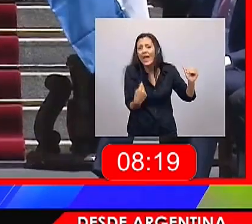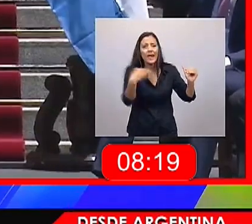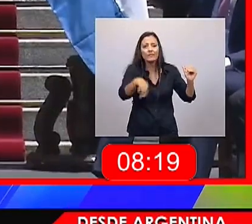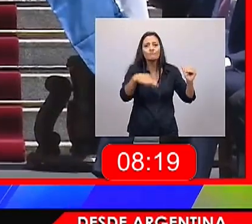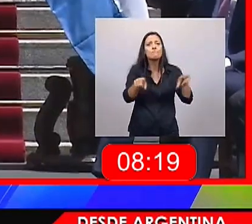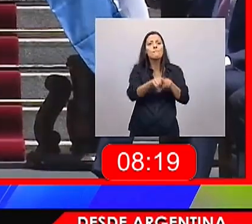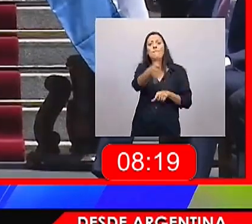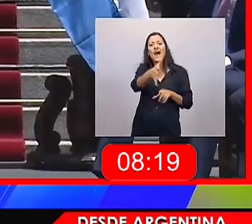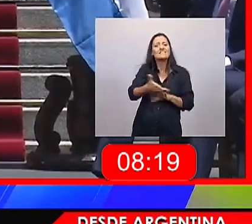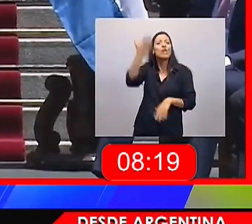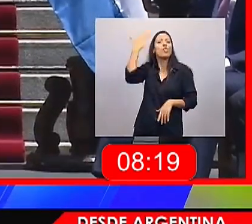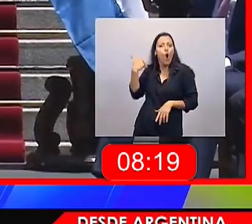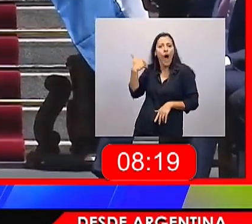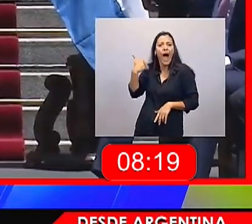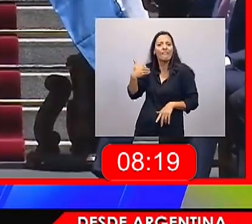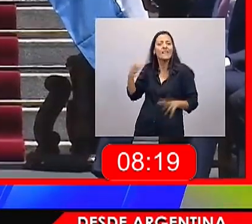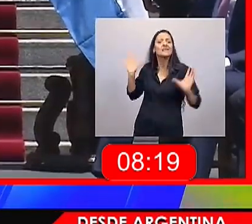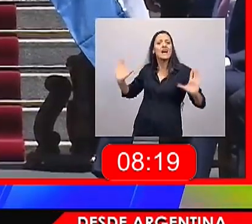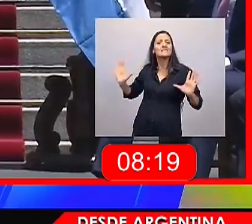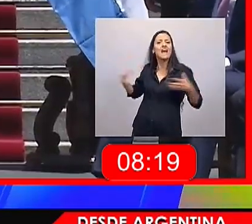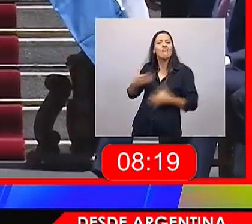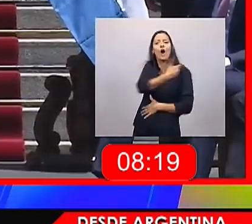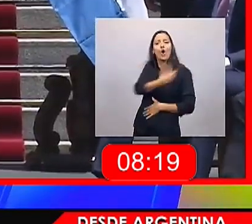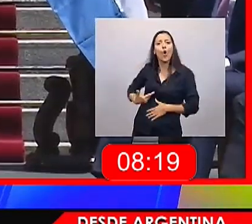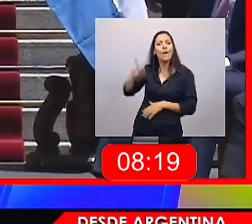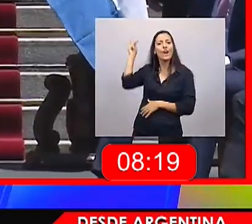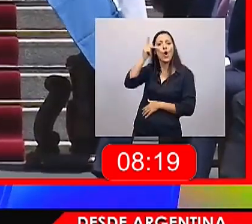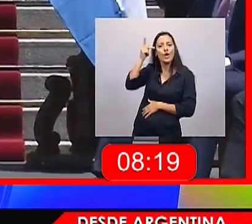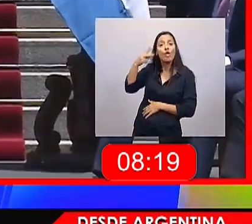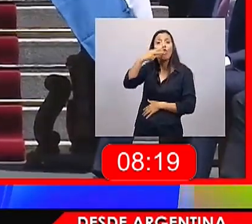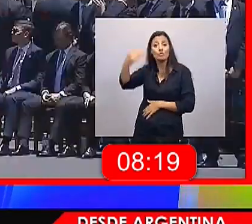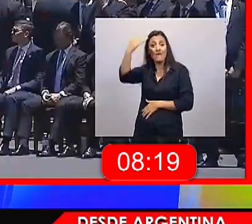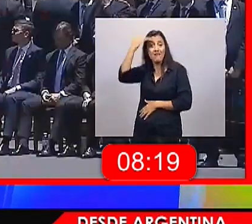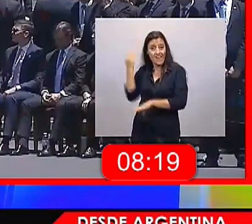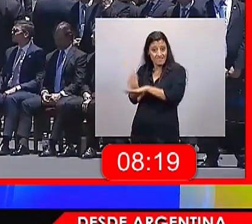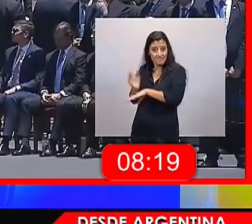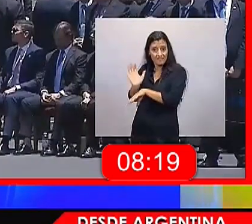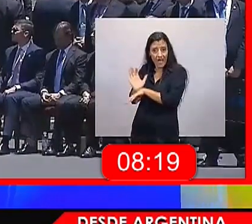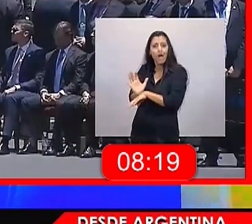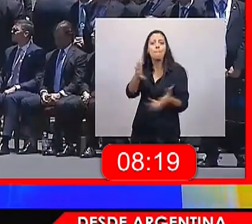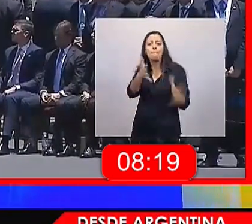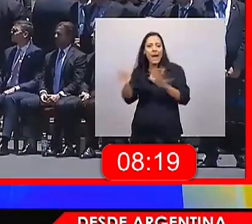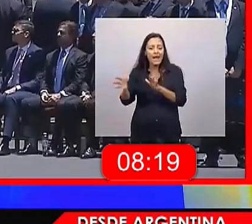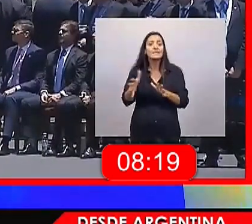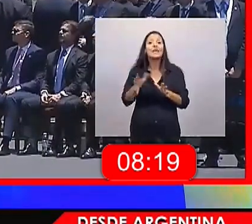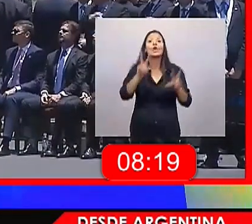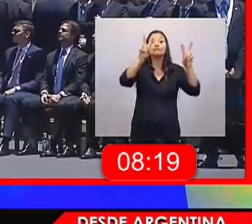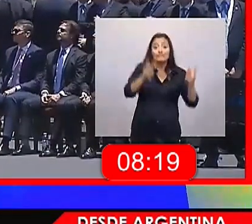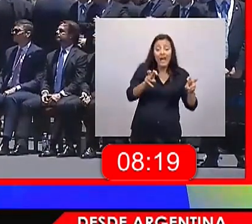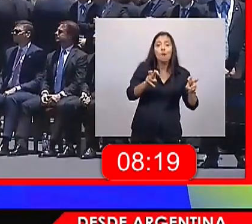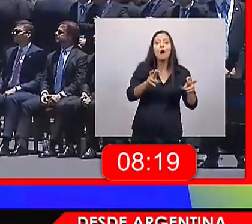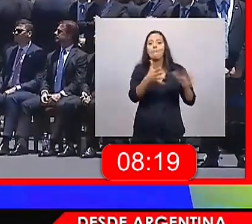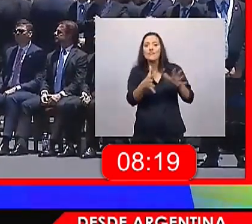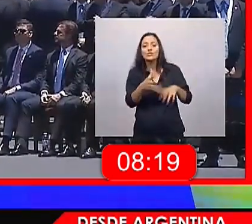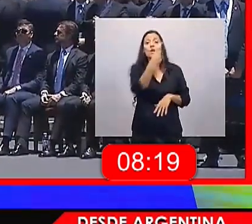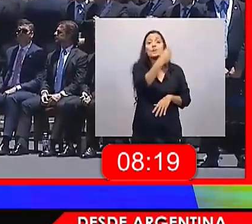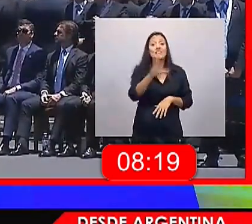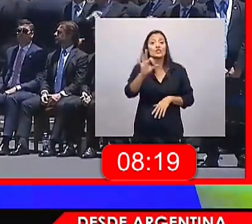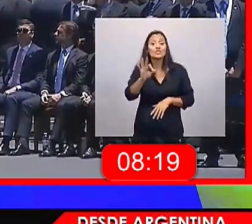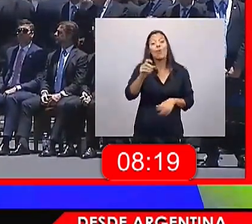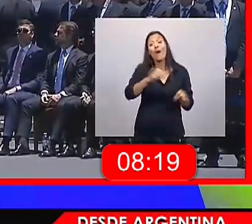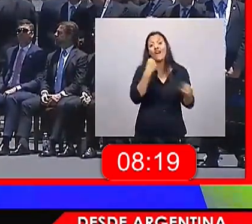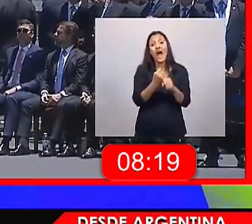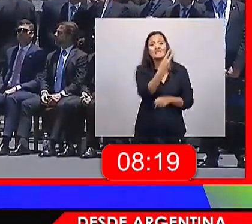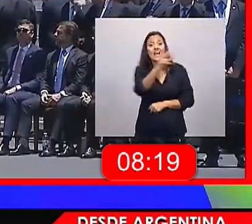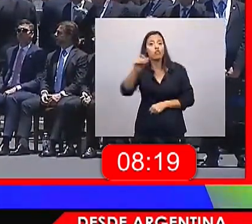es efectivamente el tema de cómo, si la gente lo iba a votar, teniendo en cuenta los problemas de gobernabilidad que podía tener por ser un